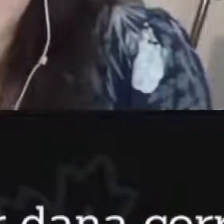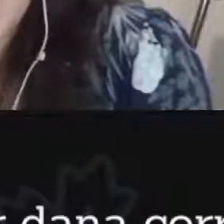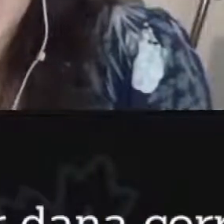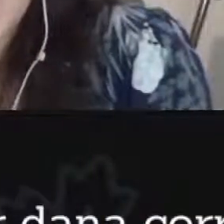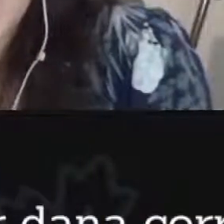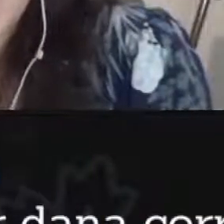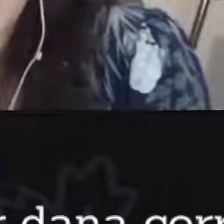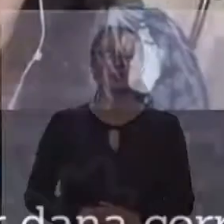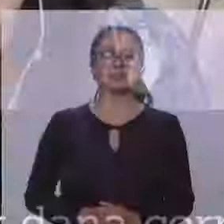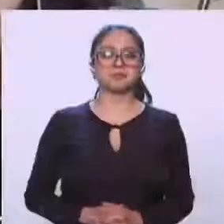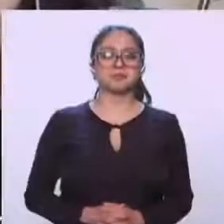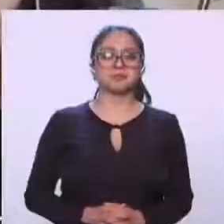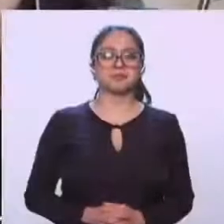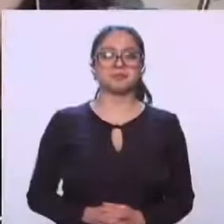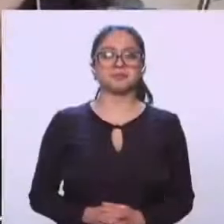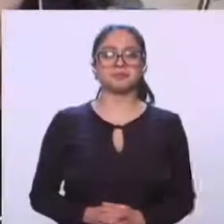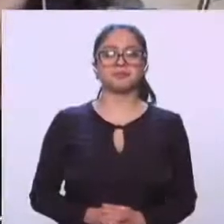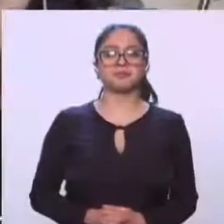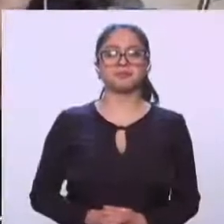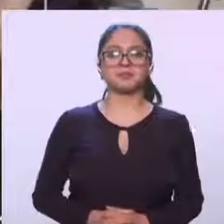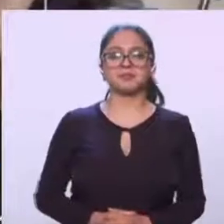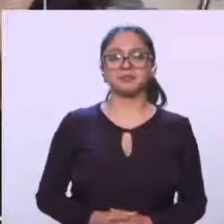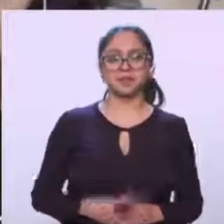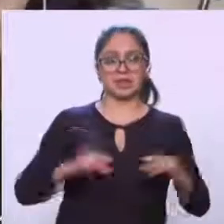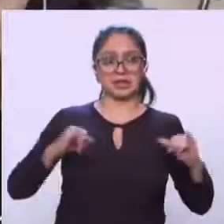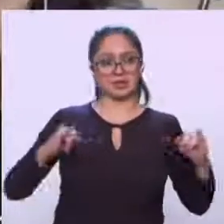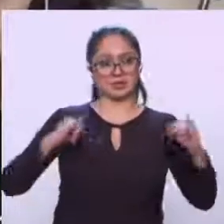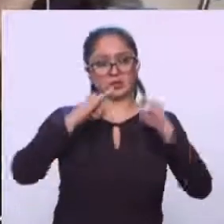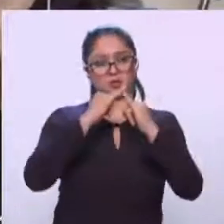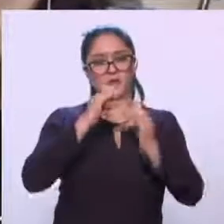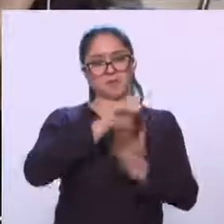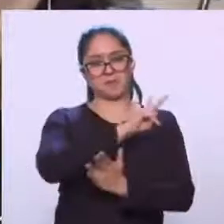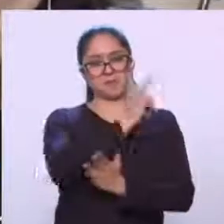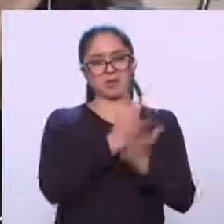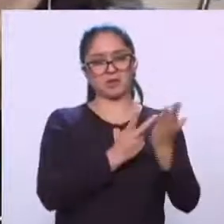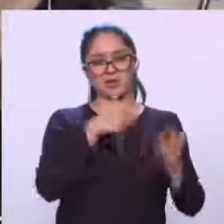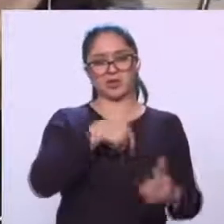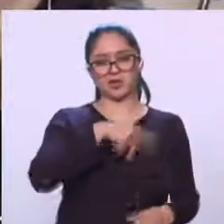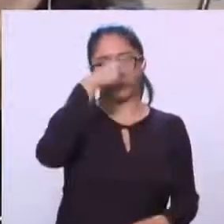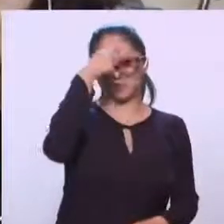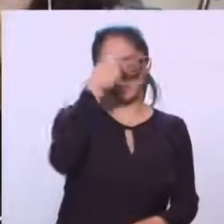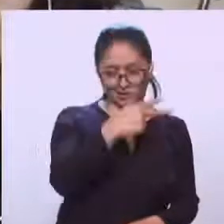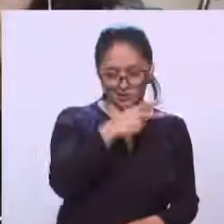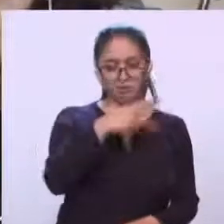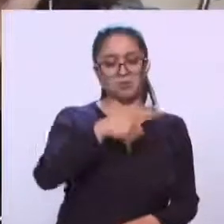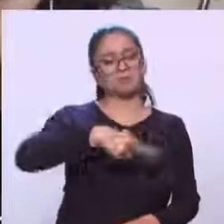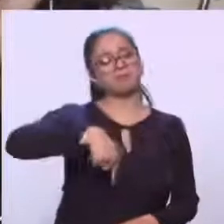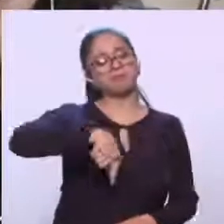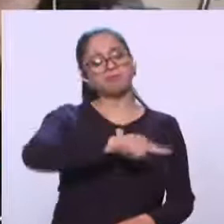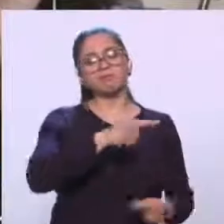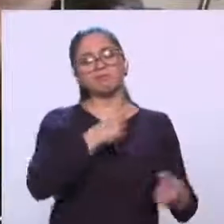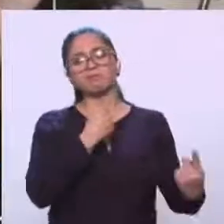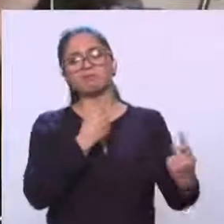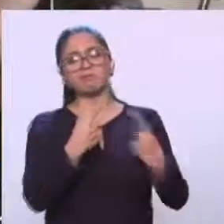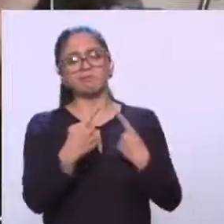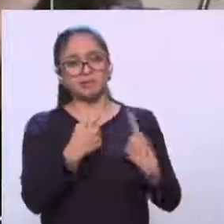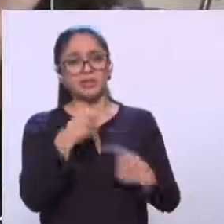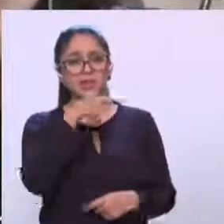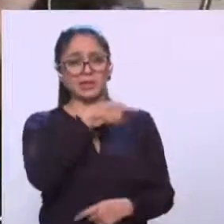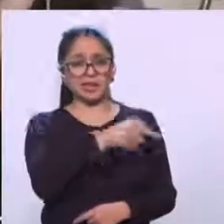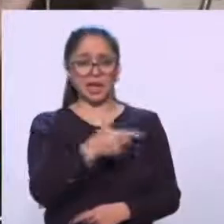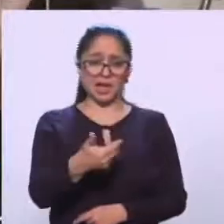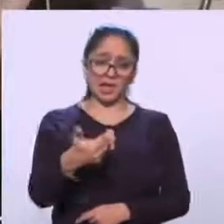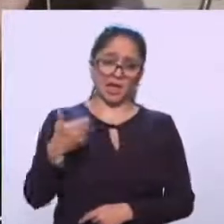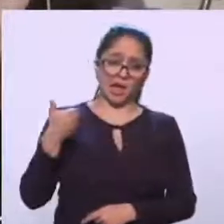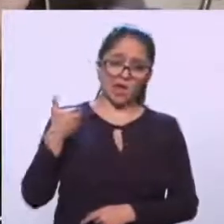Bueno, los institutos de planeación en México se inspiraron en el Instituto de Planeación de Curitiba. Ayudaba, era un órgano